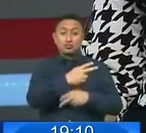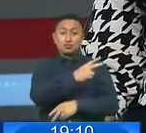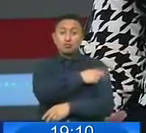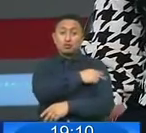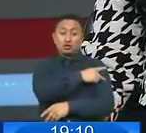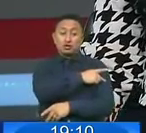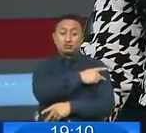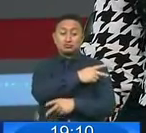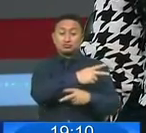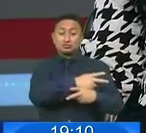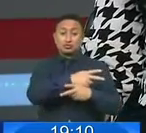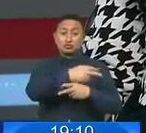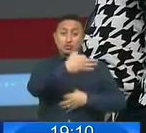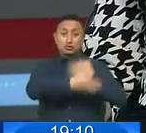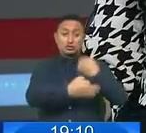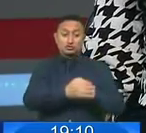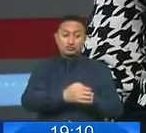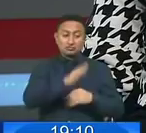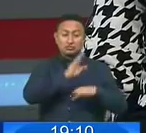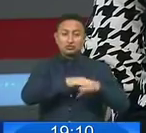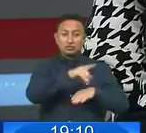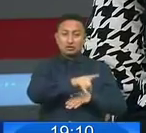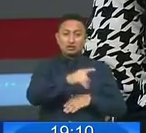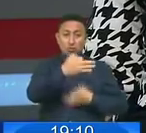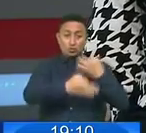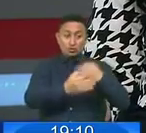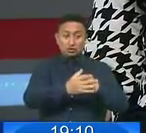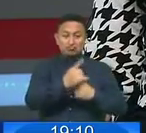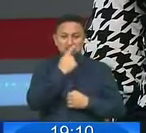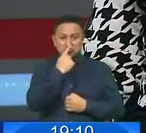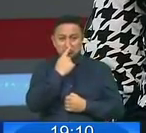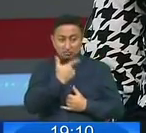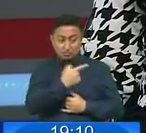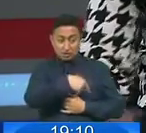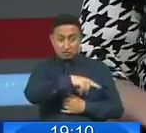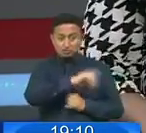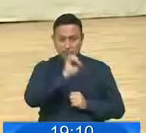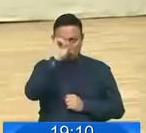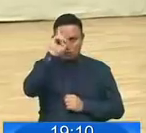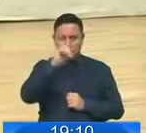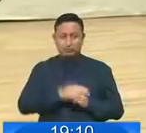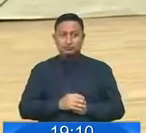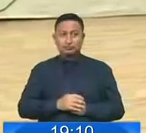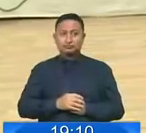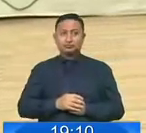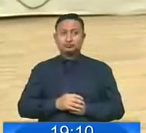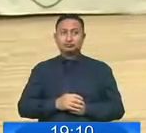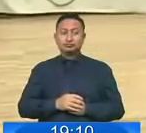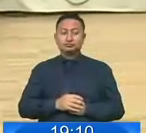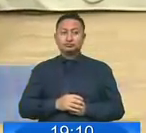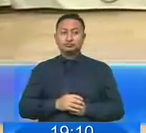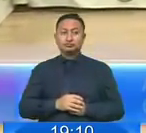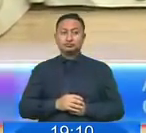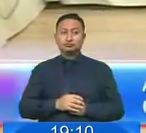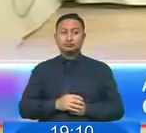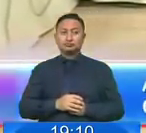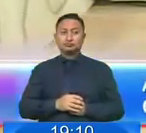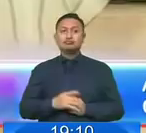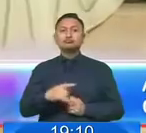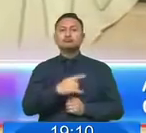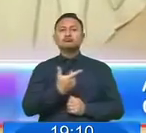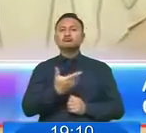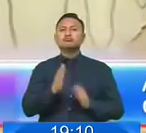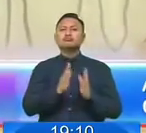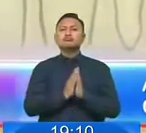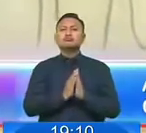Judicatura por una supuesta intromisión en la justicia. Hay reacciones. Artículo 181 de la Constitución de la... El pedido